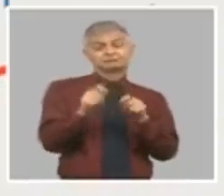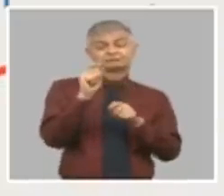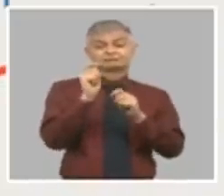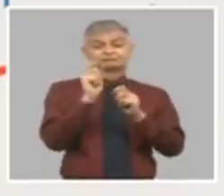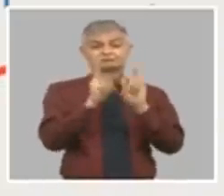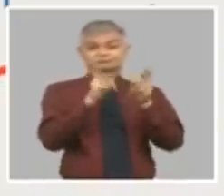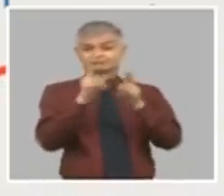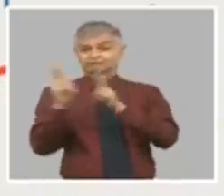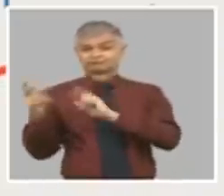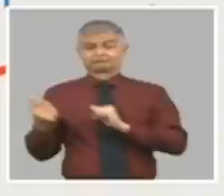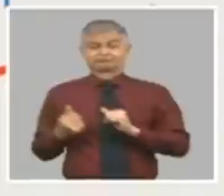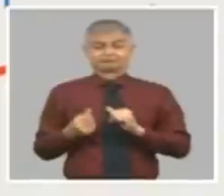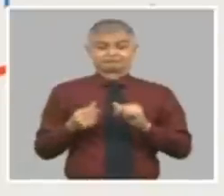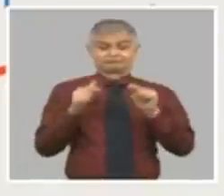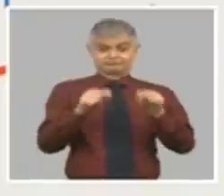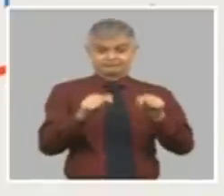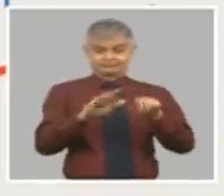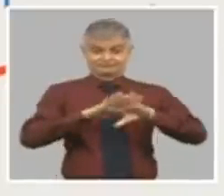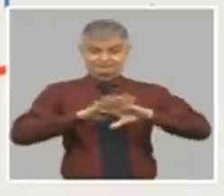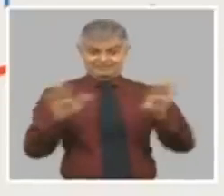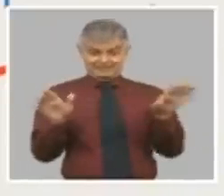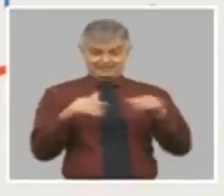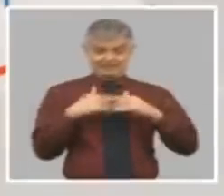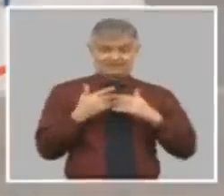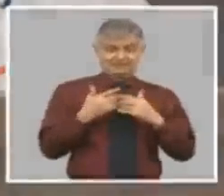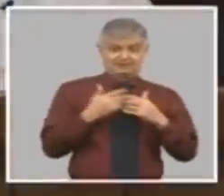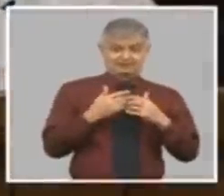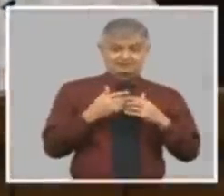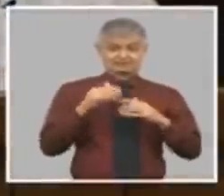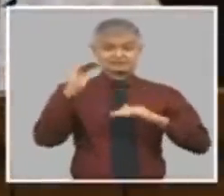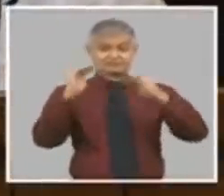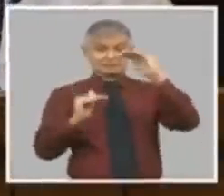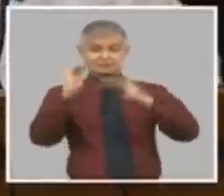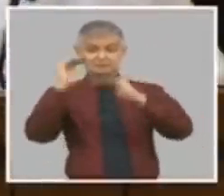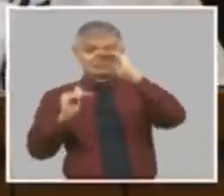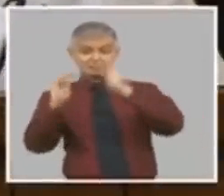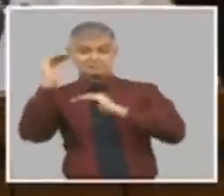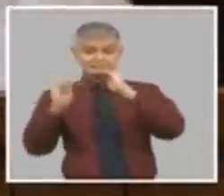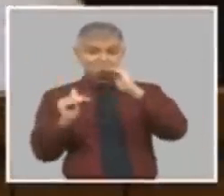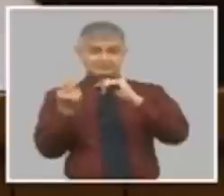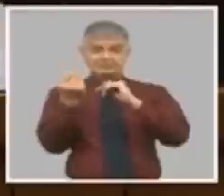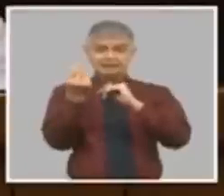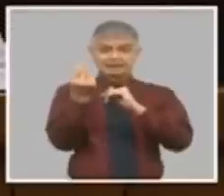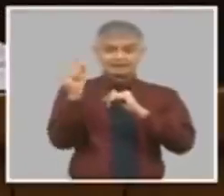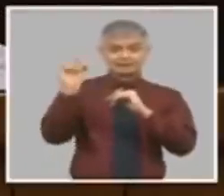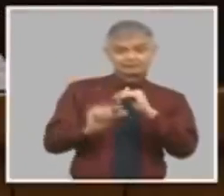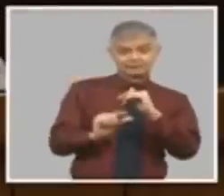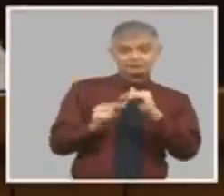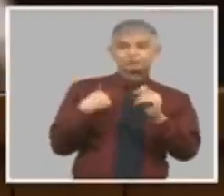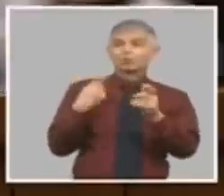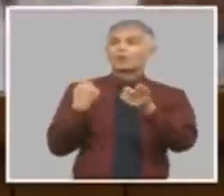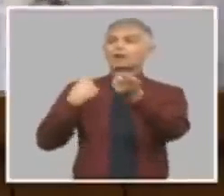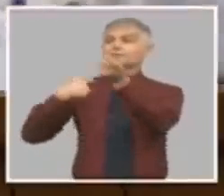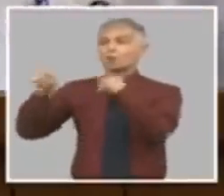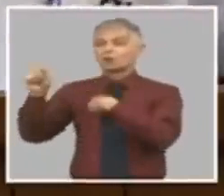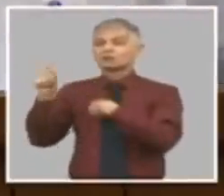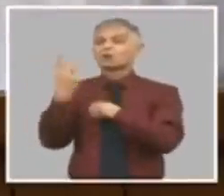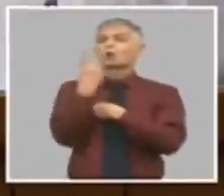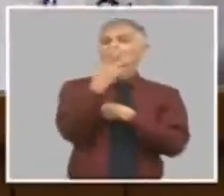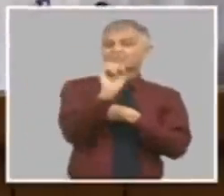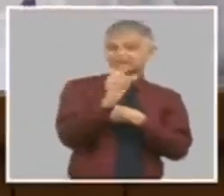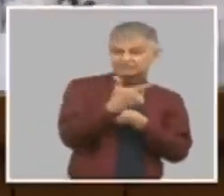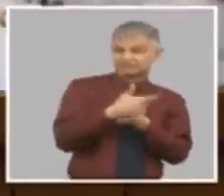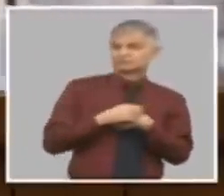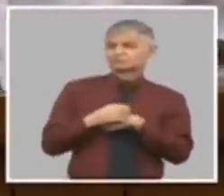cambio. Cuando se devalúa en los dos sentidos. Usted exporta y le doy 20 pesos, y usted importa